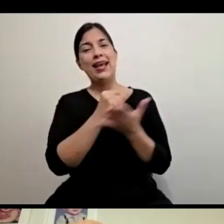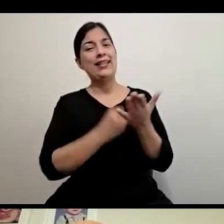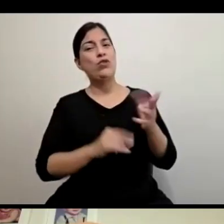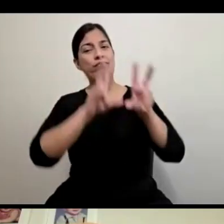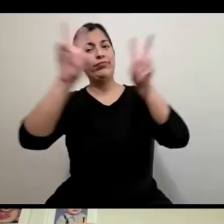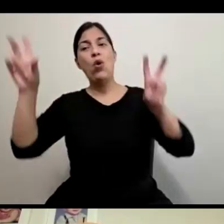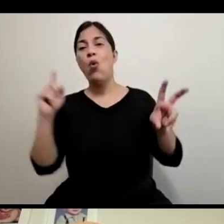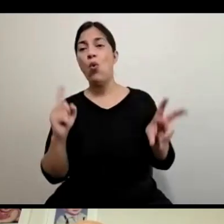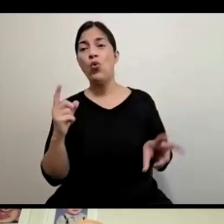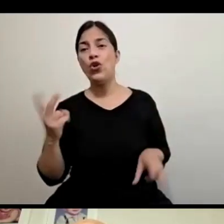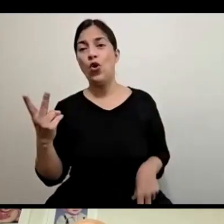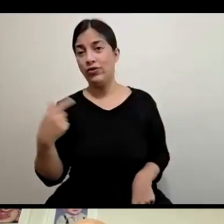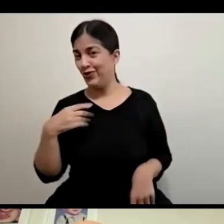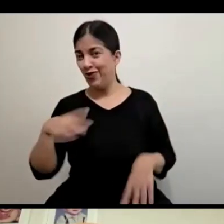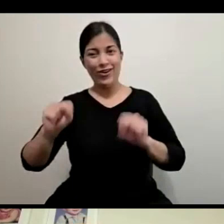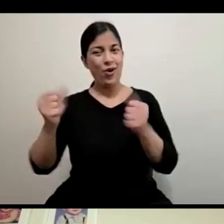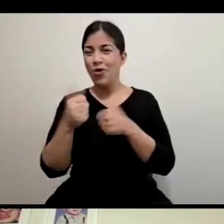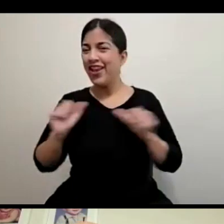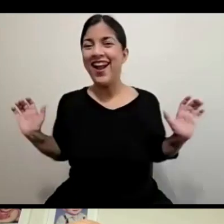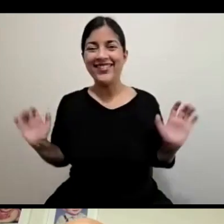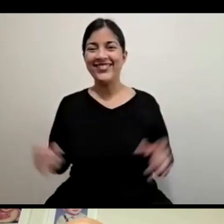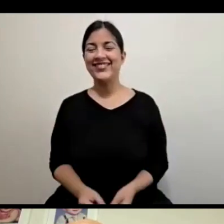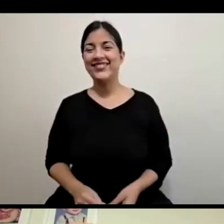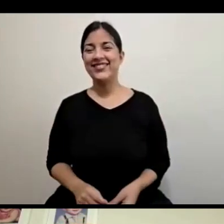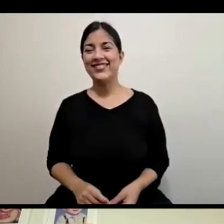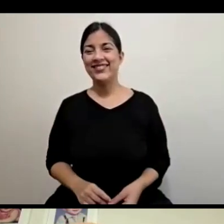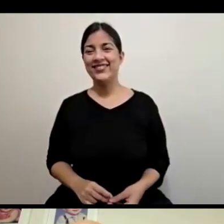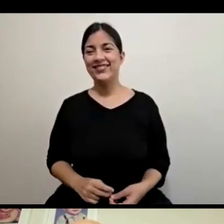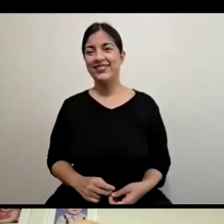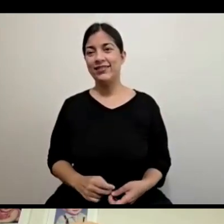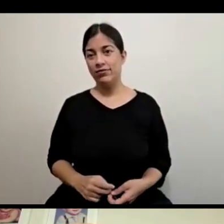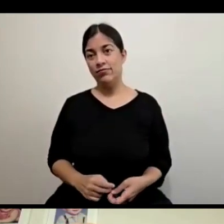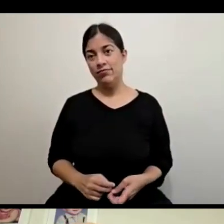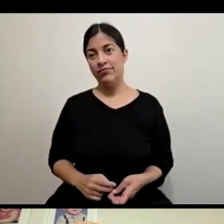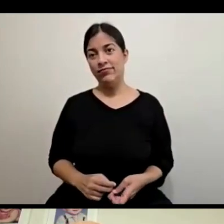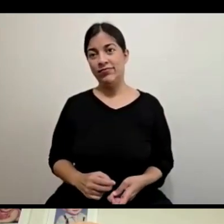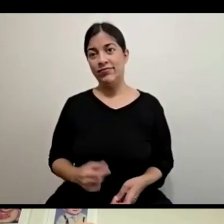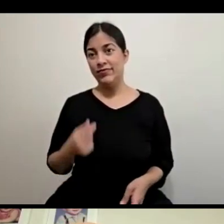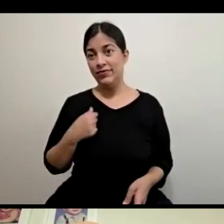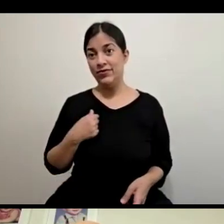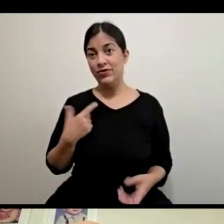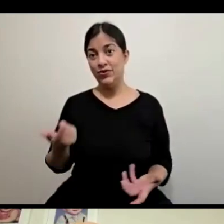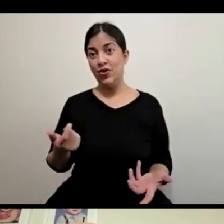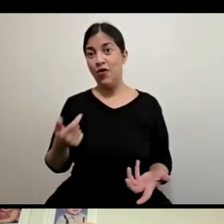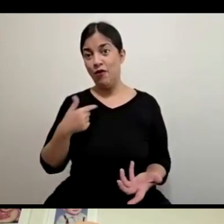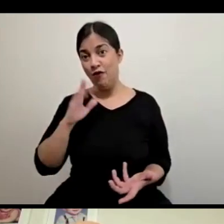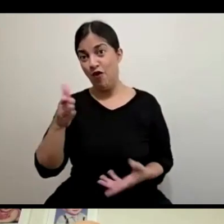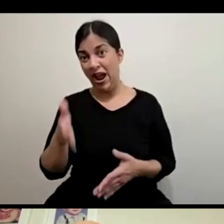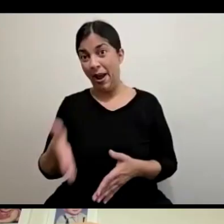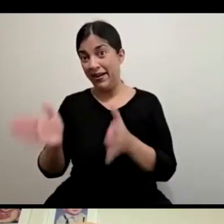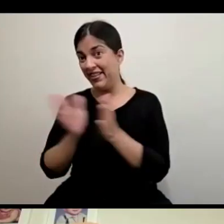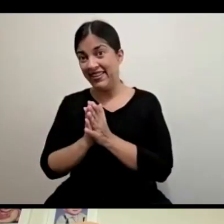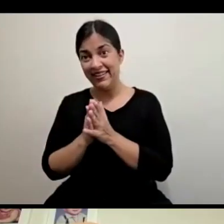yo lo cogí como quiera. Y yo dije, ¿cómo yo le voy a pedir a alguien